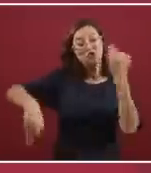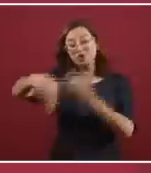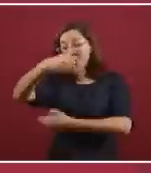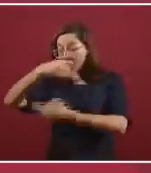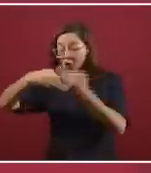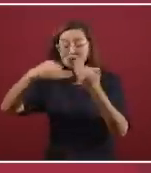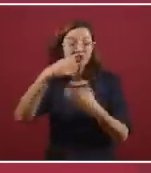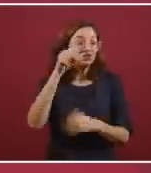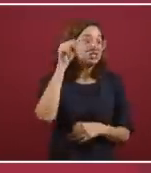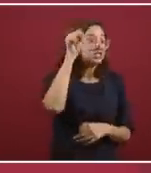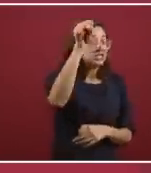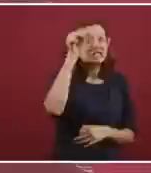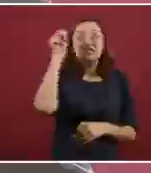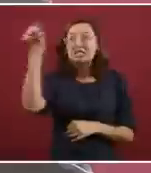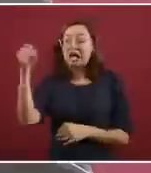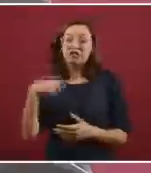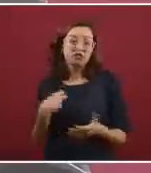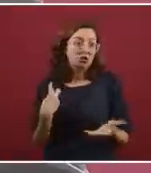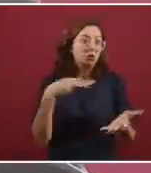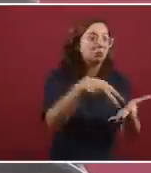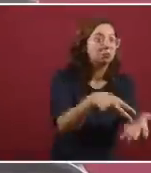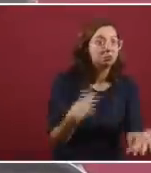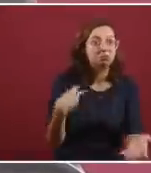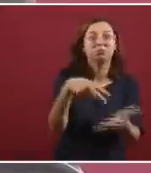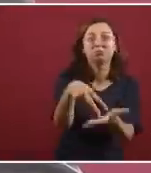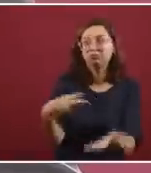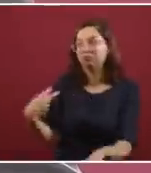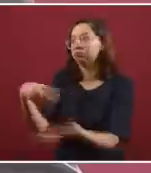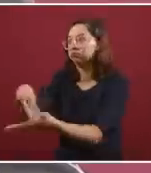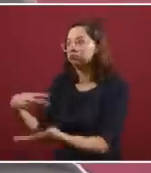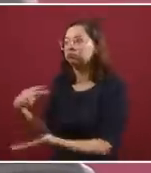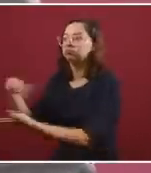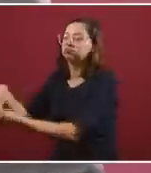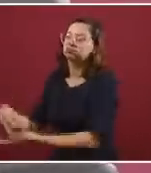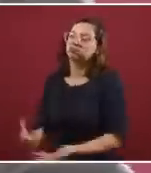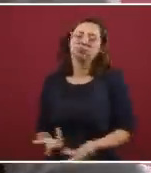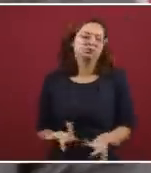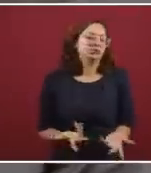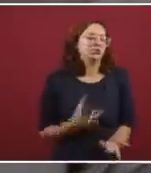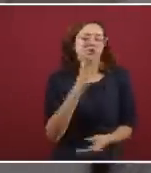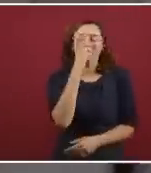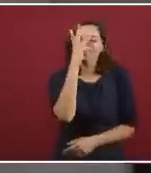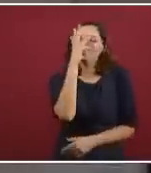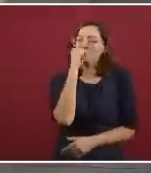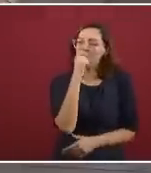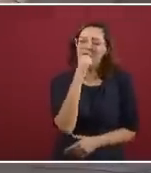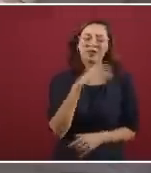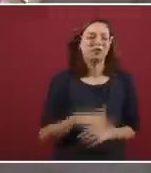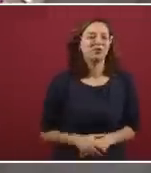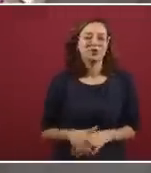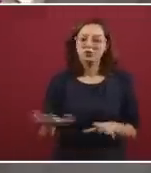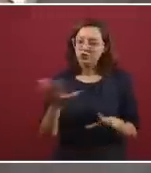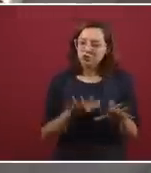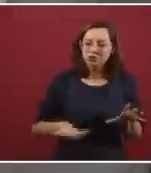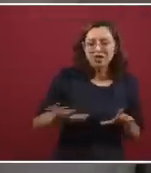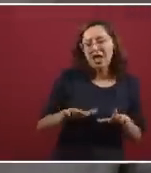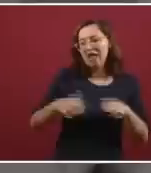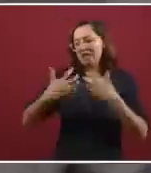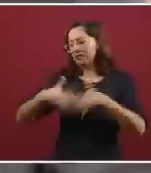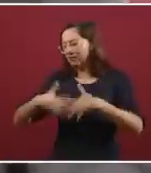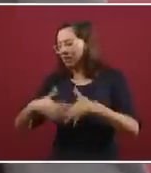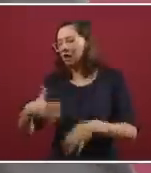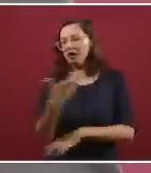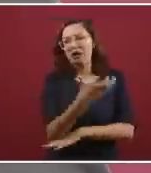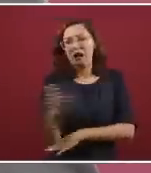este movimientos sociales con movimientos obreros con movimientos campesinos ya no me